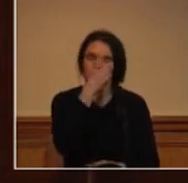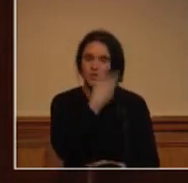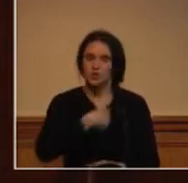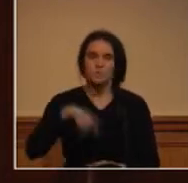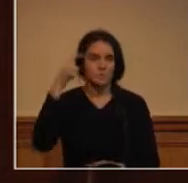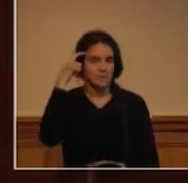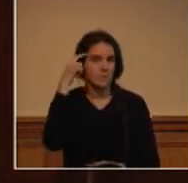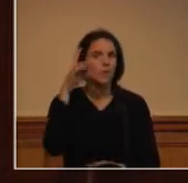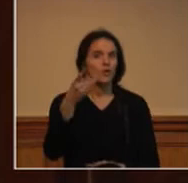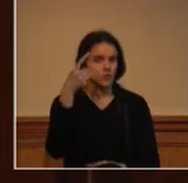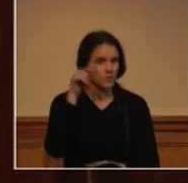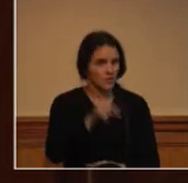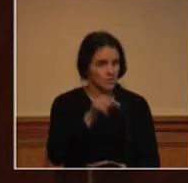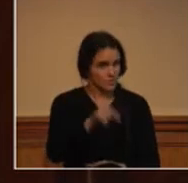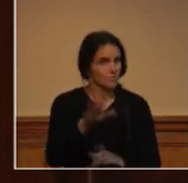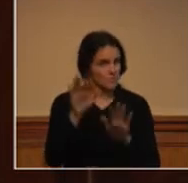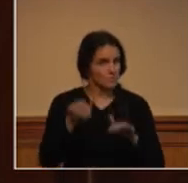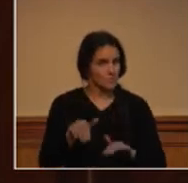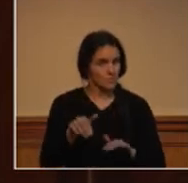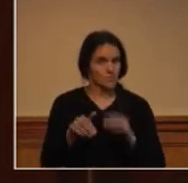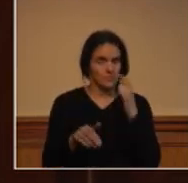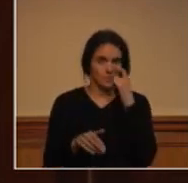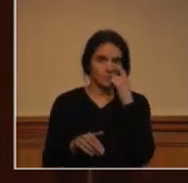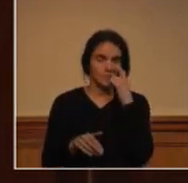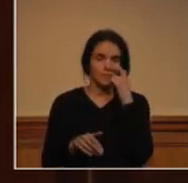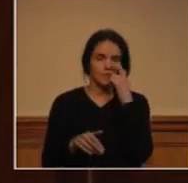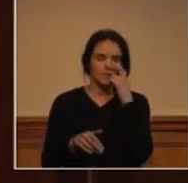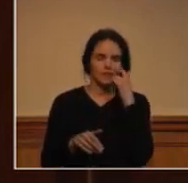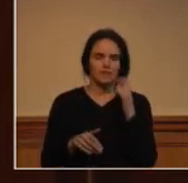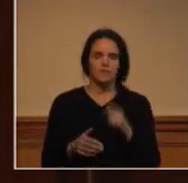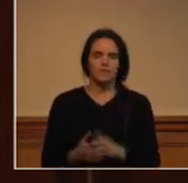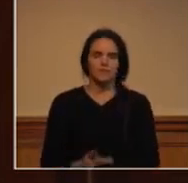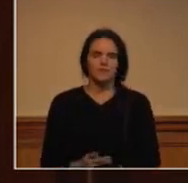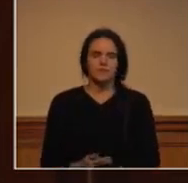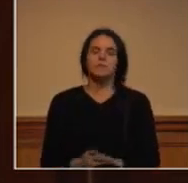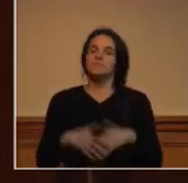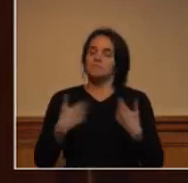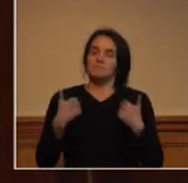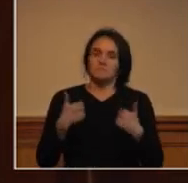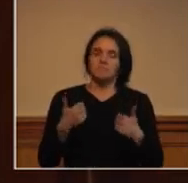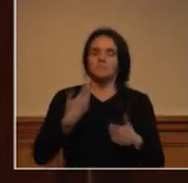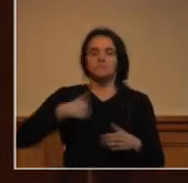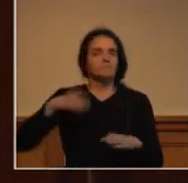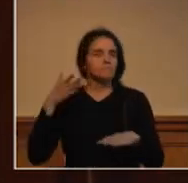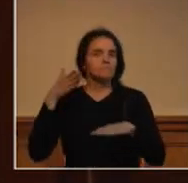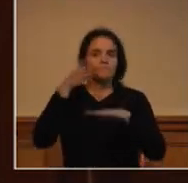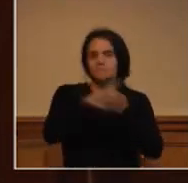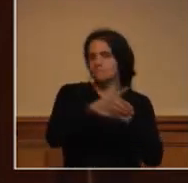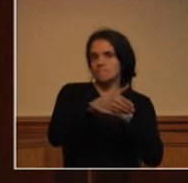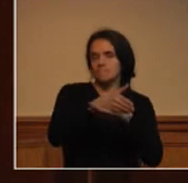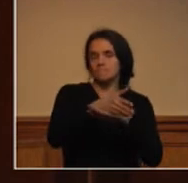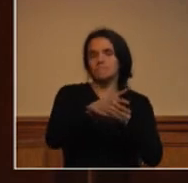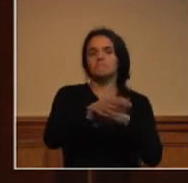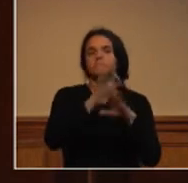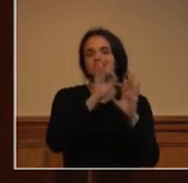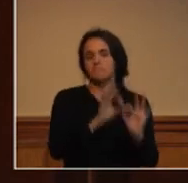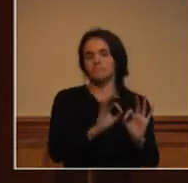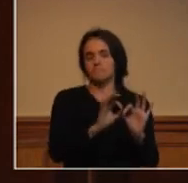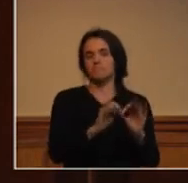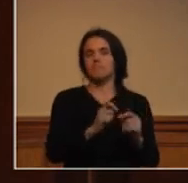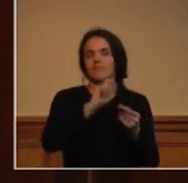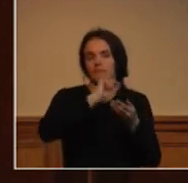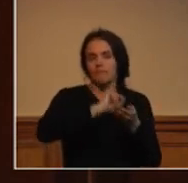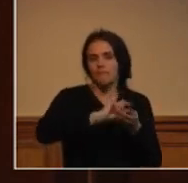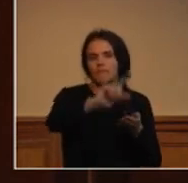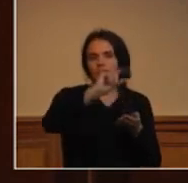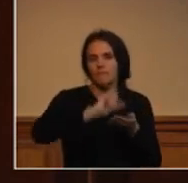está muy claro. Bueno, entonces, muy bien, llegamos a nuestras trayectorias de